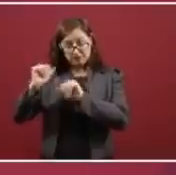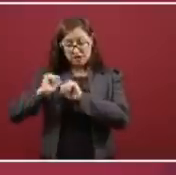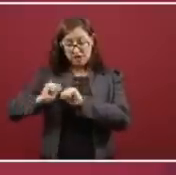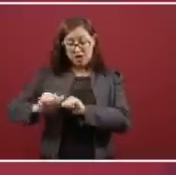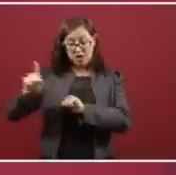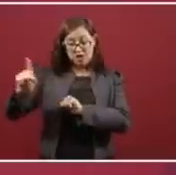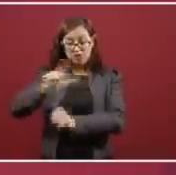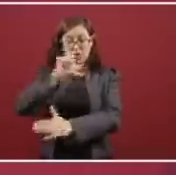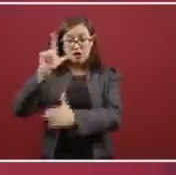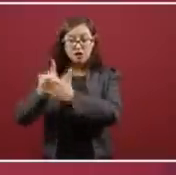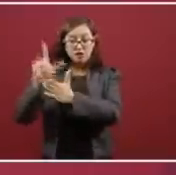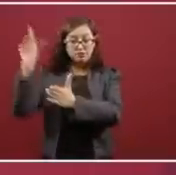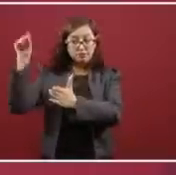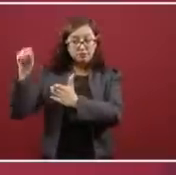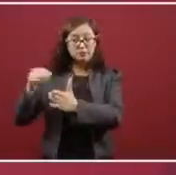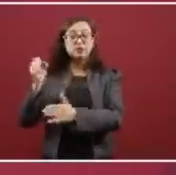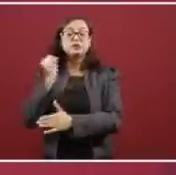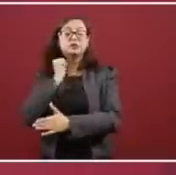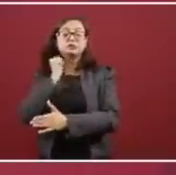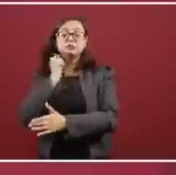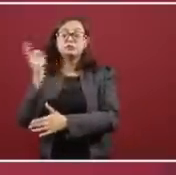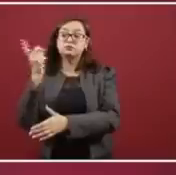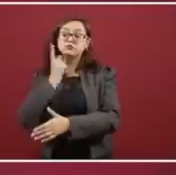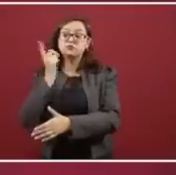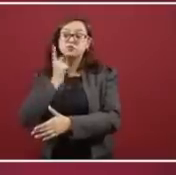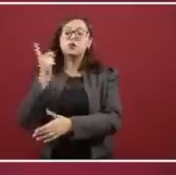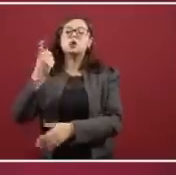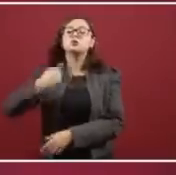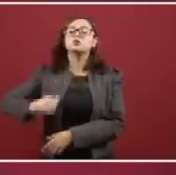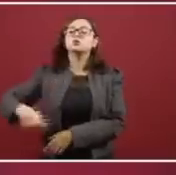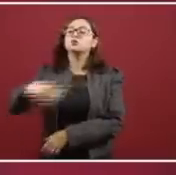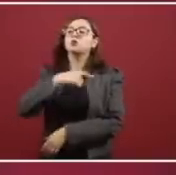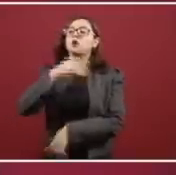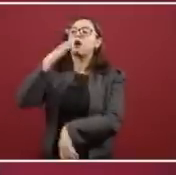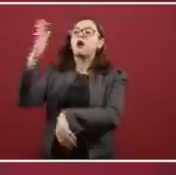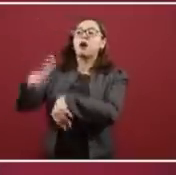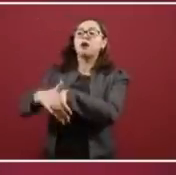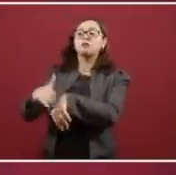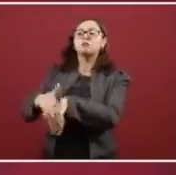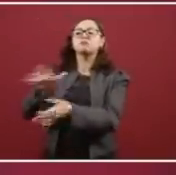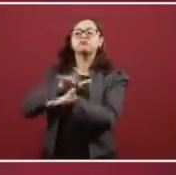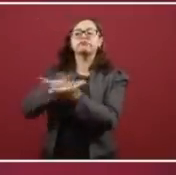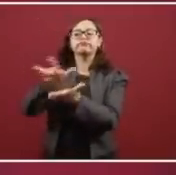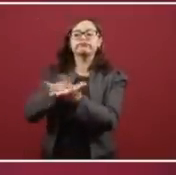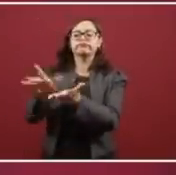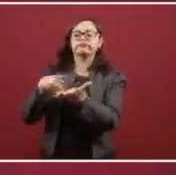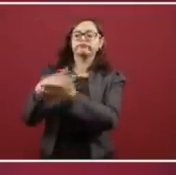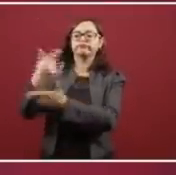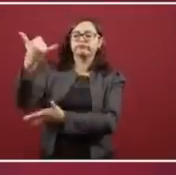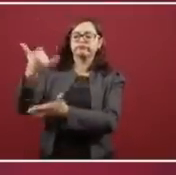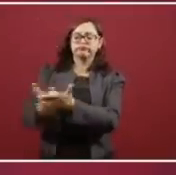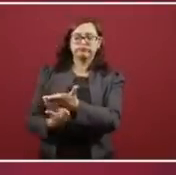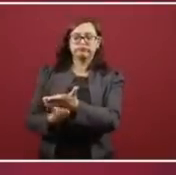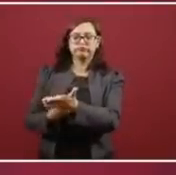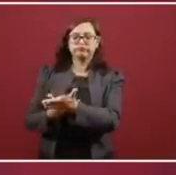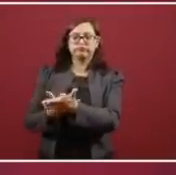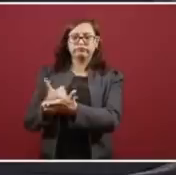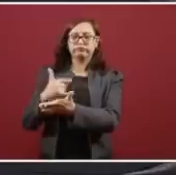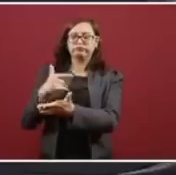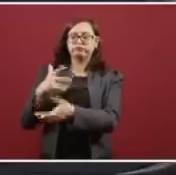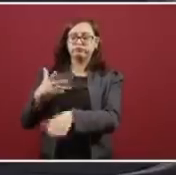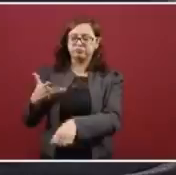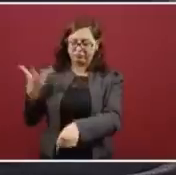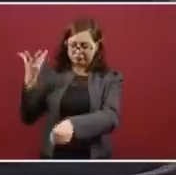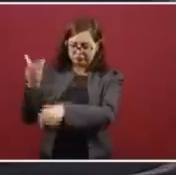nuestro apoyo ah el proyecto que